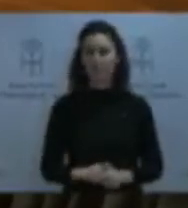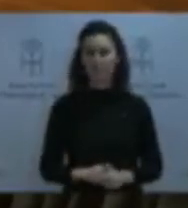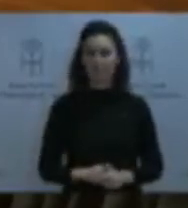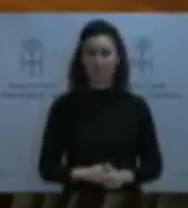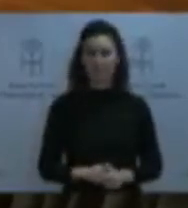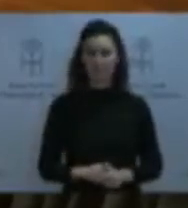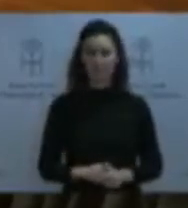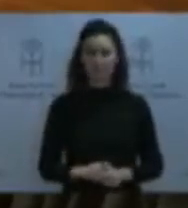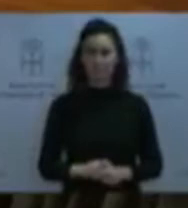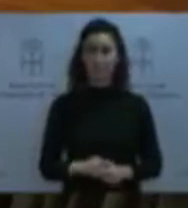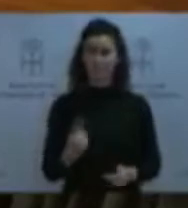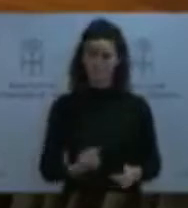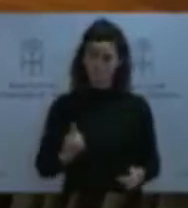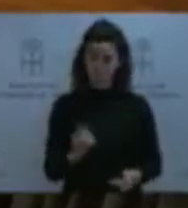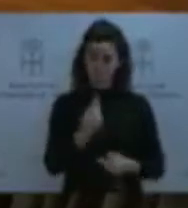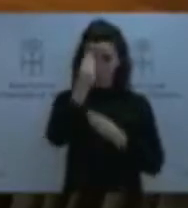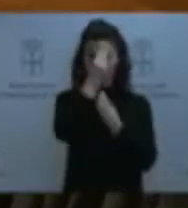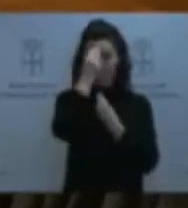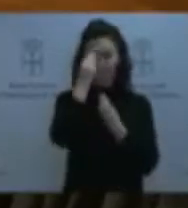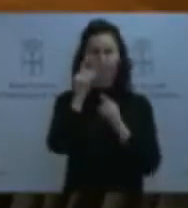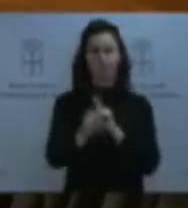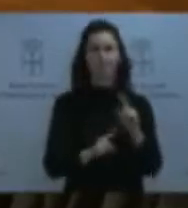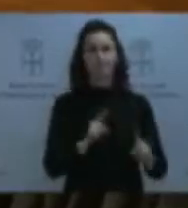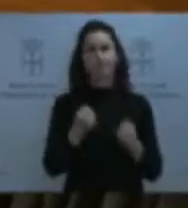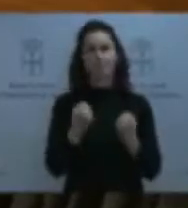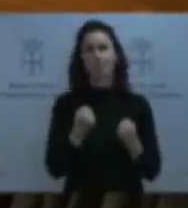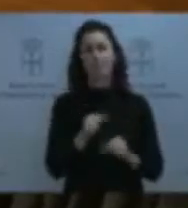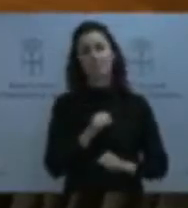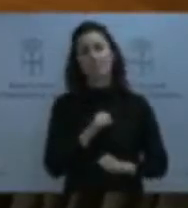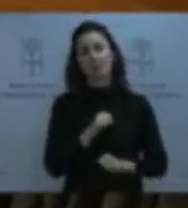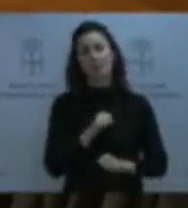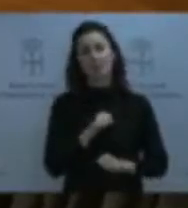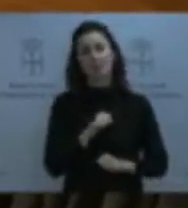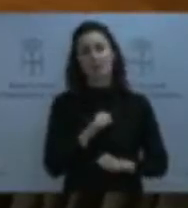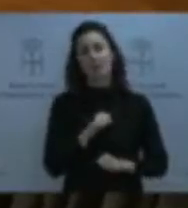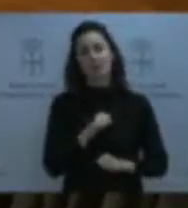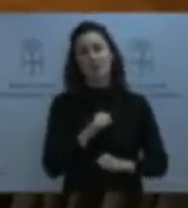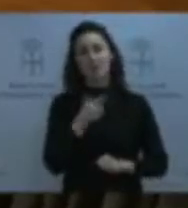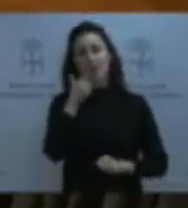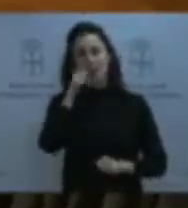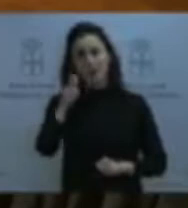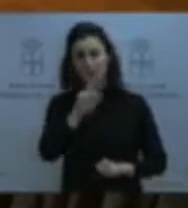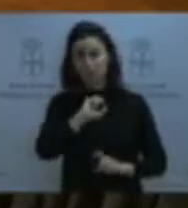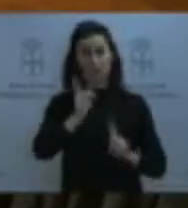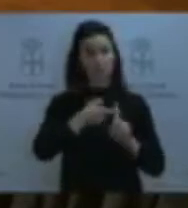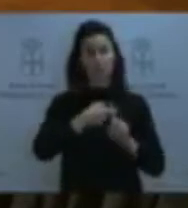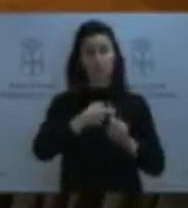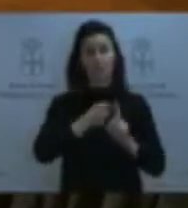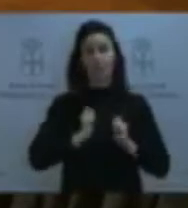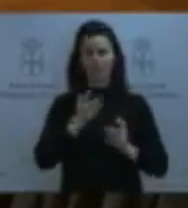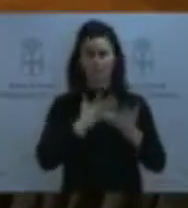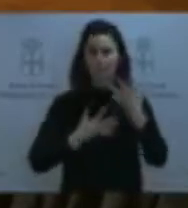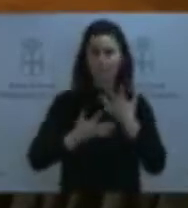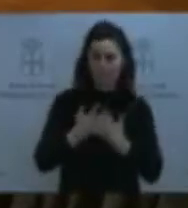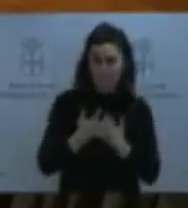preocupante, porque una espera excesiva distorsiona el proceso diagnóstico y esto tiene una primera implicación menor